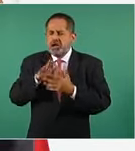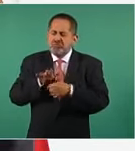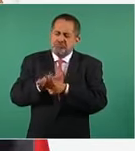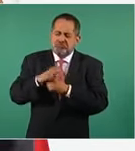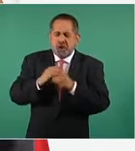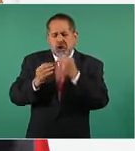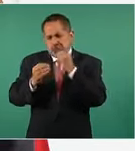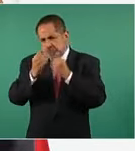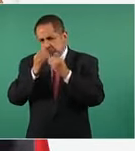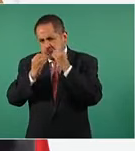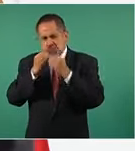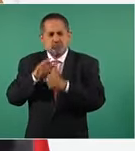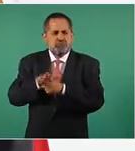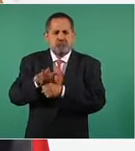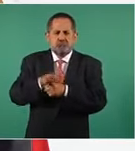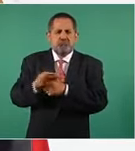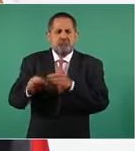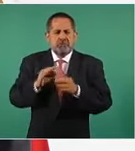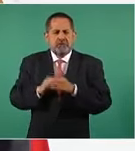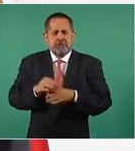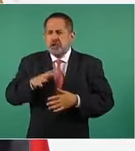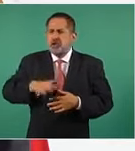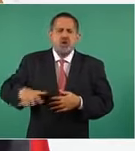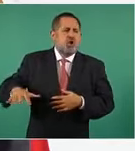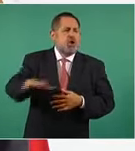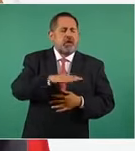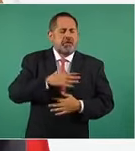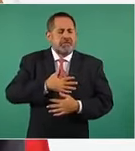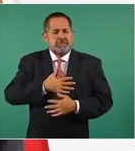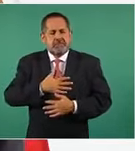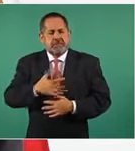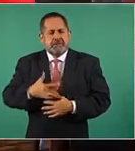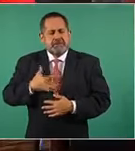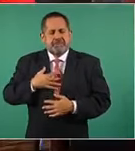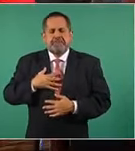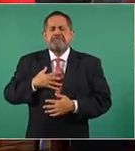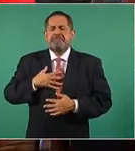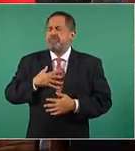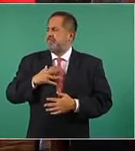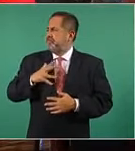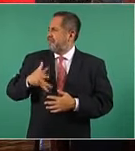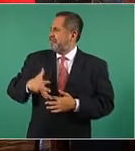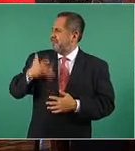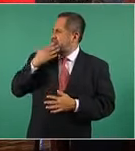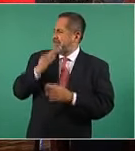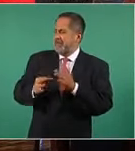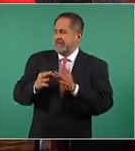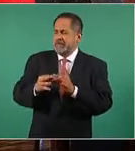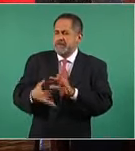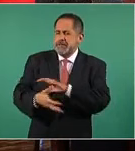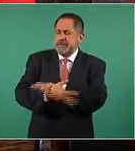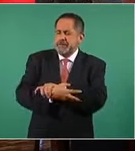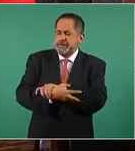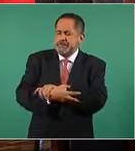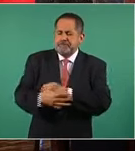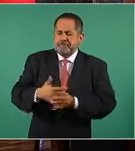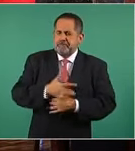alimentación. Nos vamos a sentir todos muy orgullosos, muy fraternos, muy